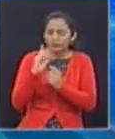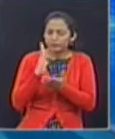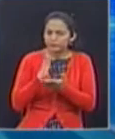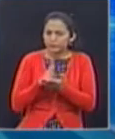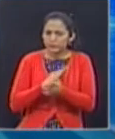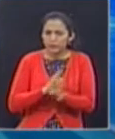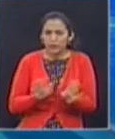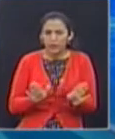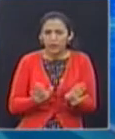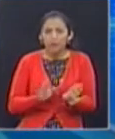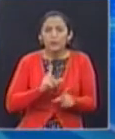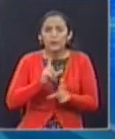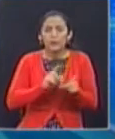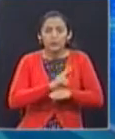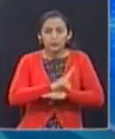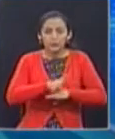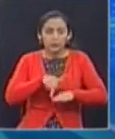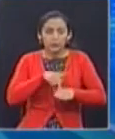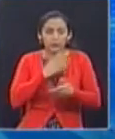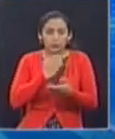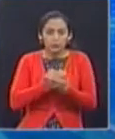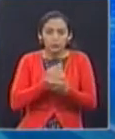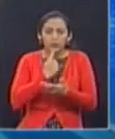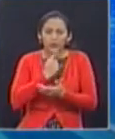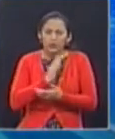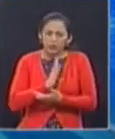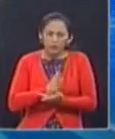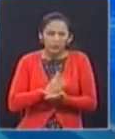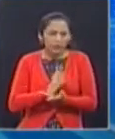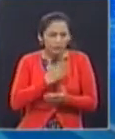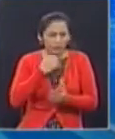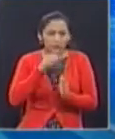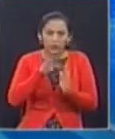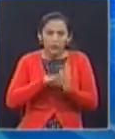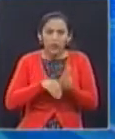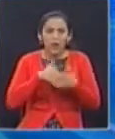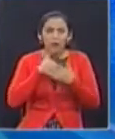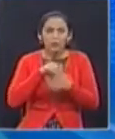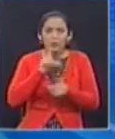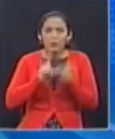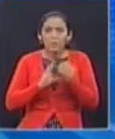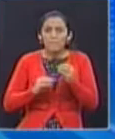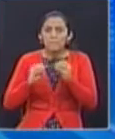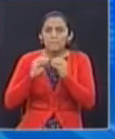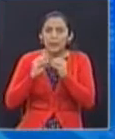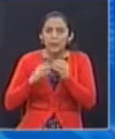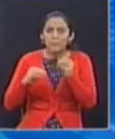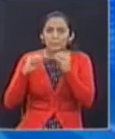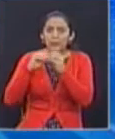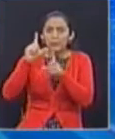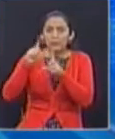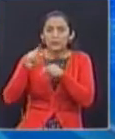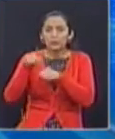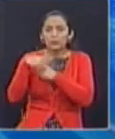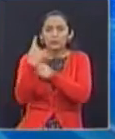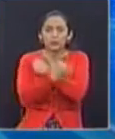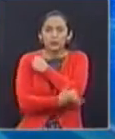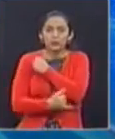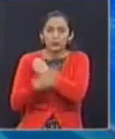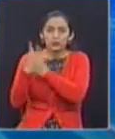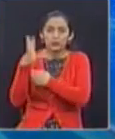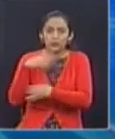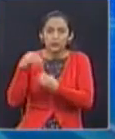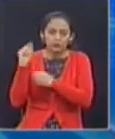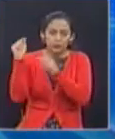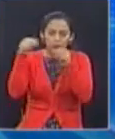que sería una señal muy importante para poder traer al Ecuador más inversión. Se entiende que esos temas están en